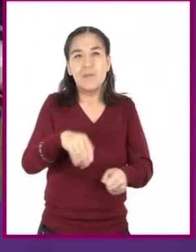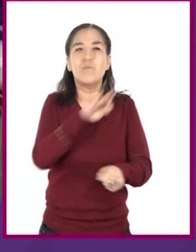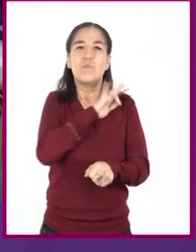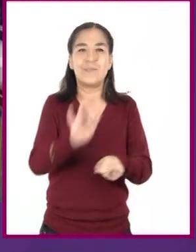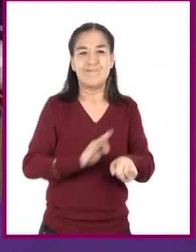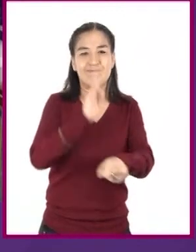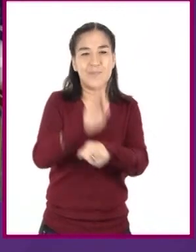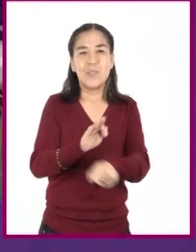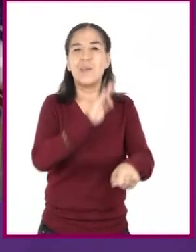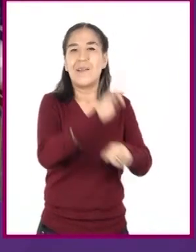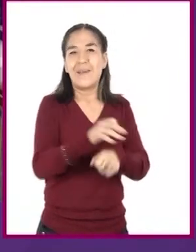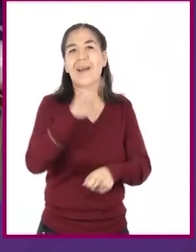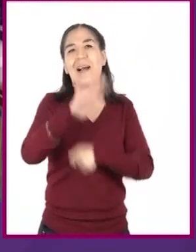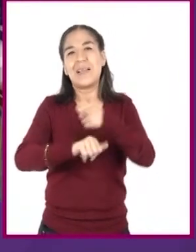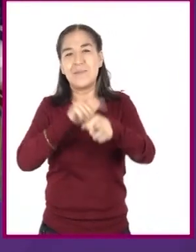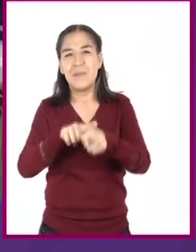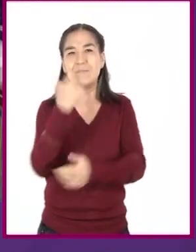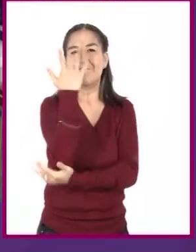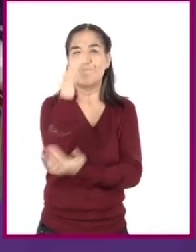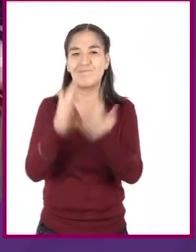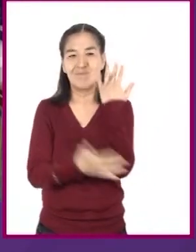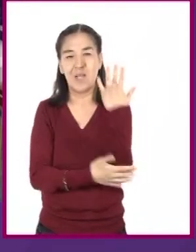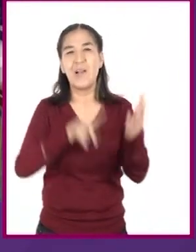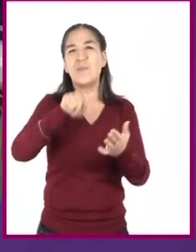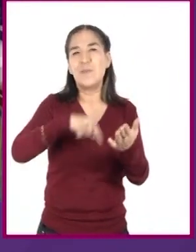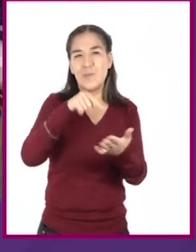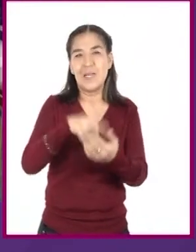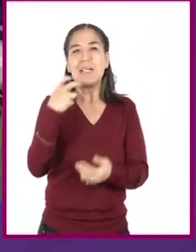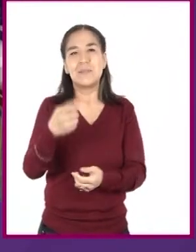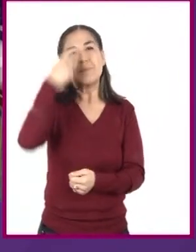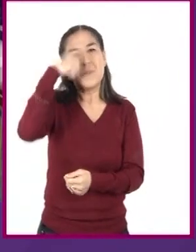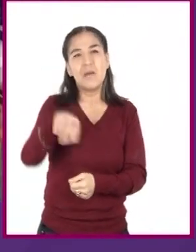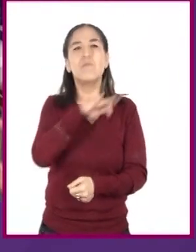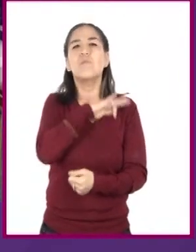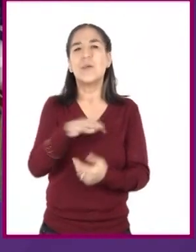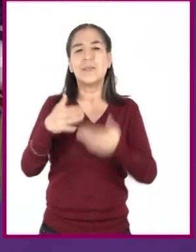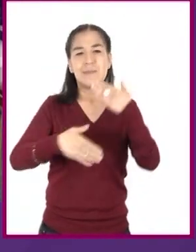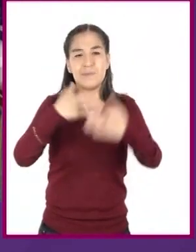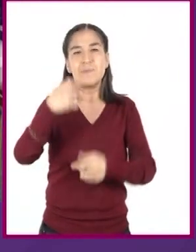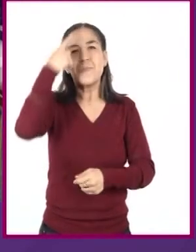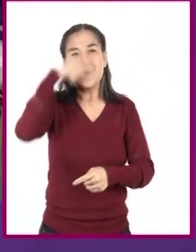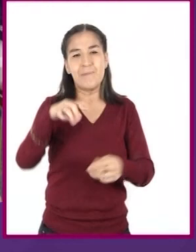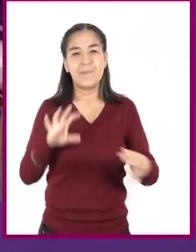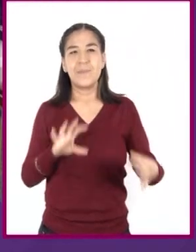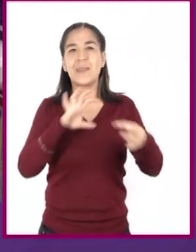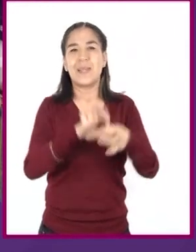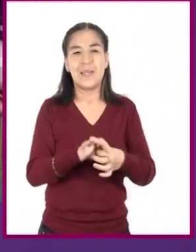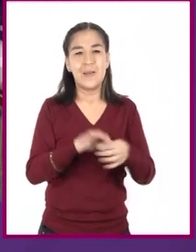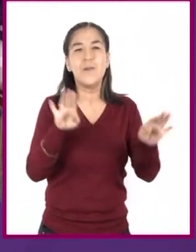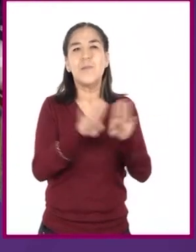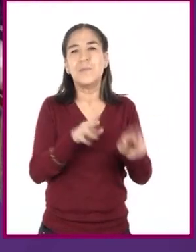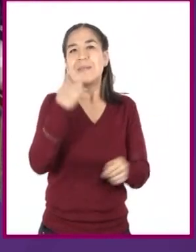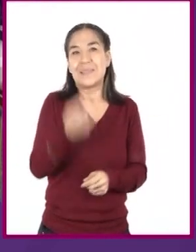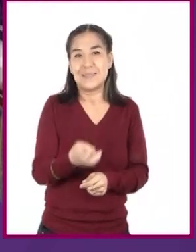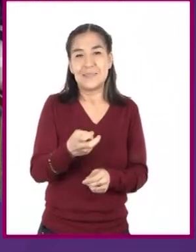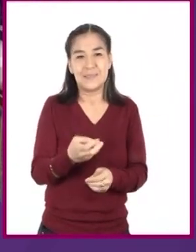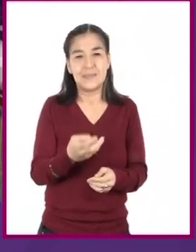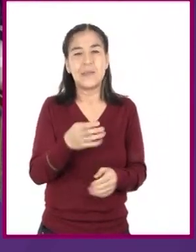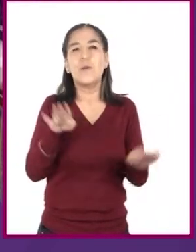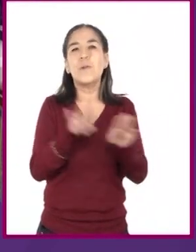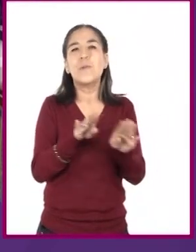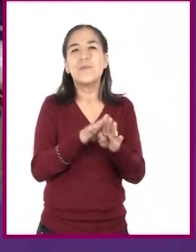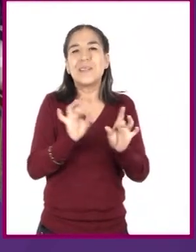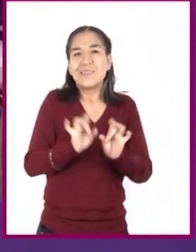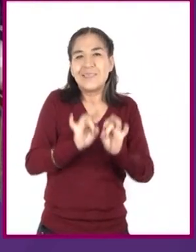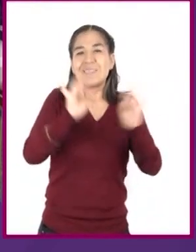protección de nuestros recursos y planeta. Este acceso es lo que nos permite generar conexiones con el medio ambiente, porque hoy más que nunca, el